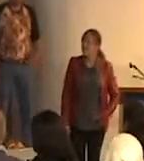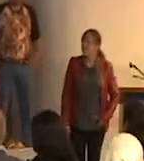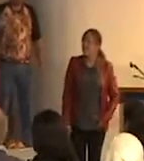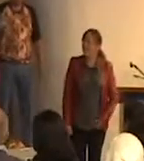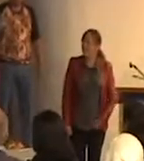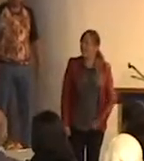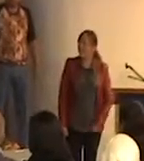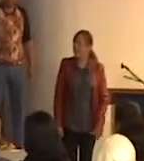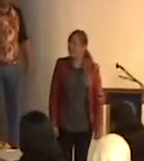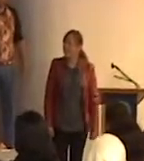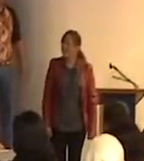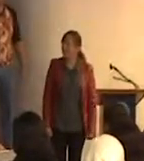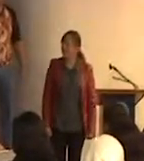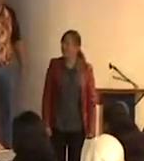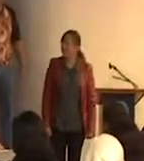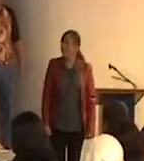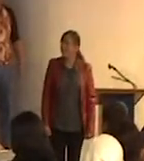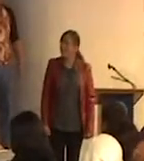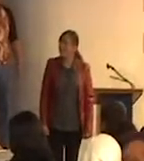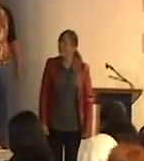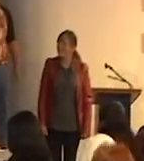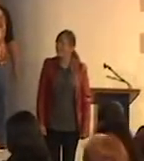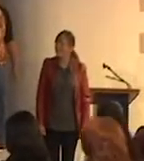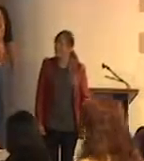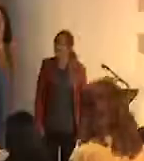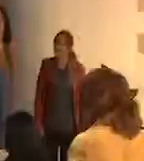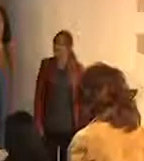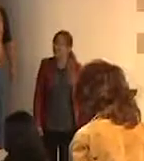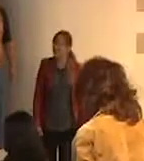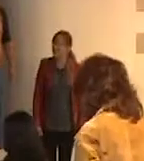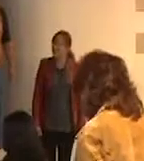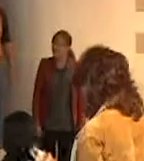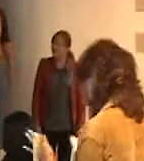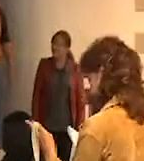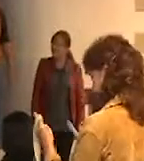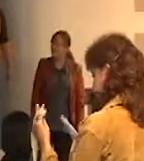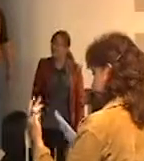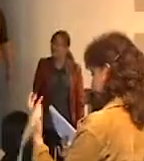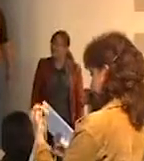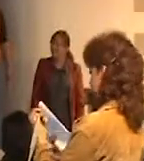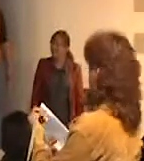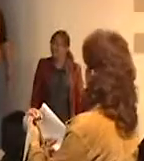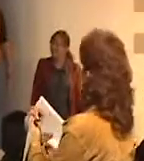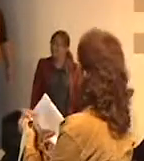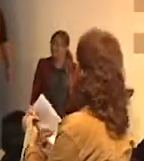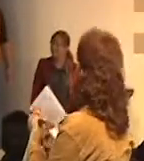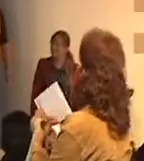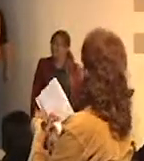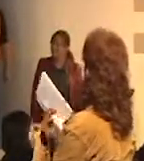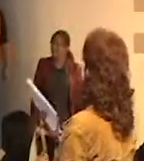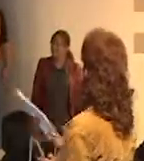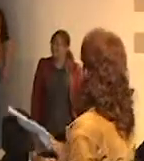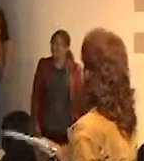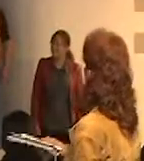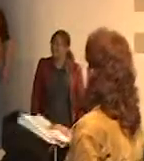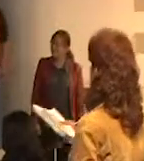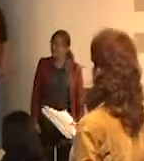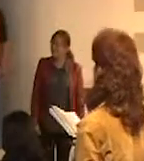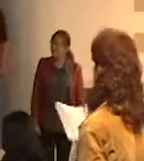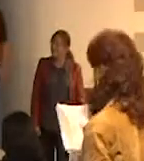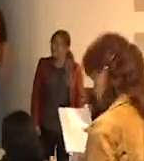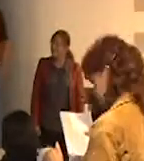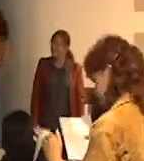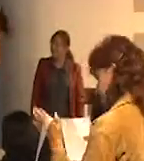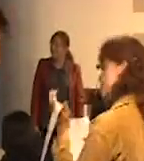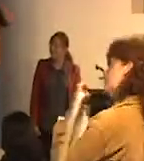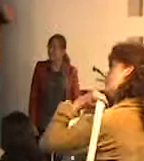Yo me como este chocolate porque pues nunca en mi vida había estado en un evento tan bonito como el de hoy, y me di